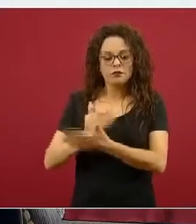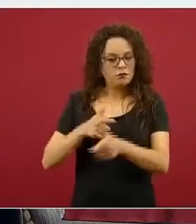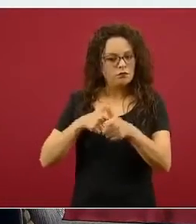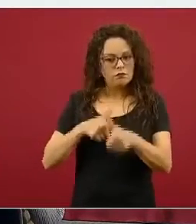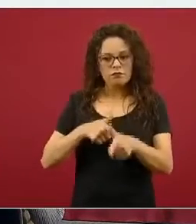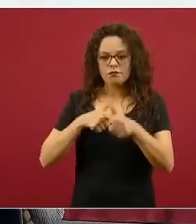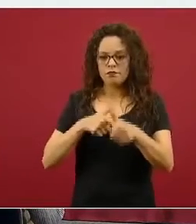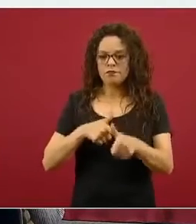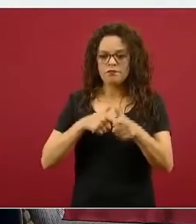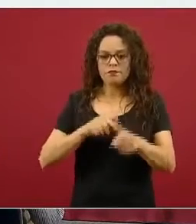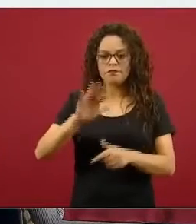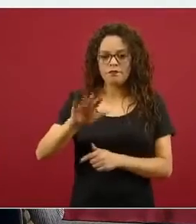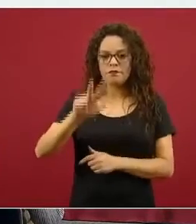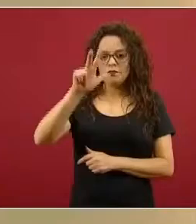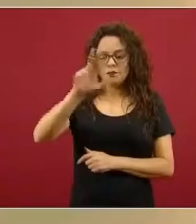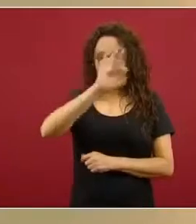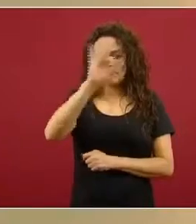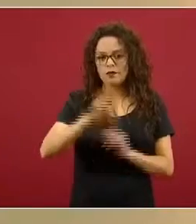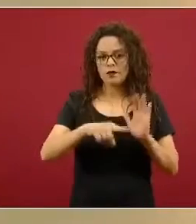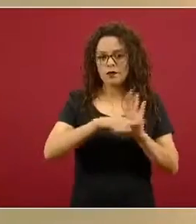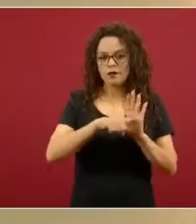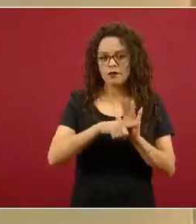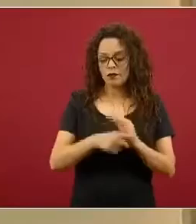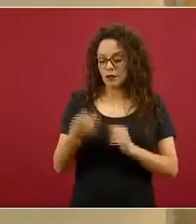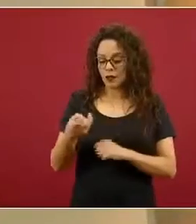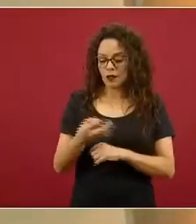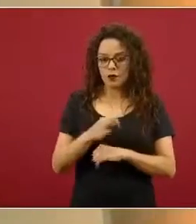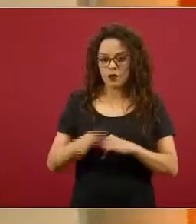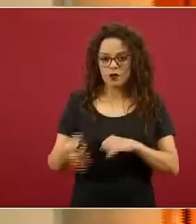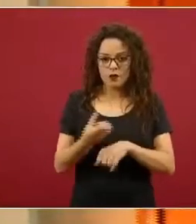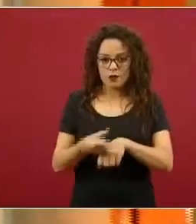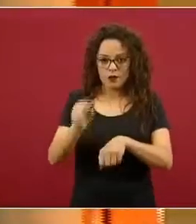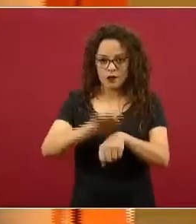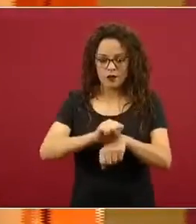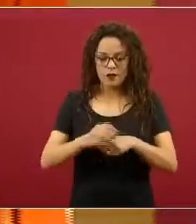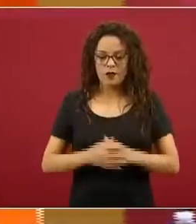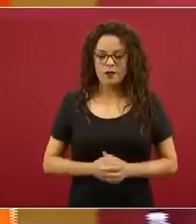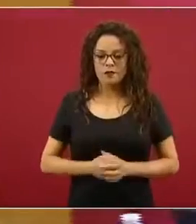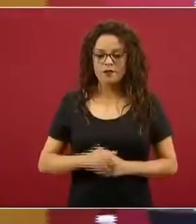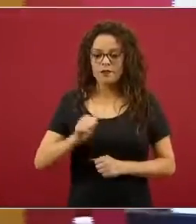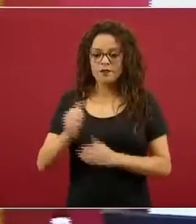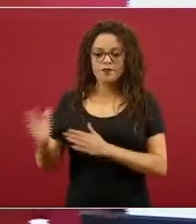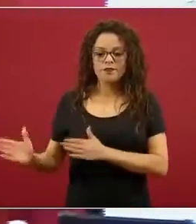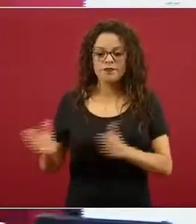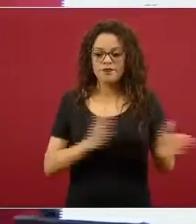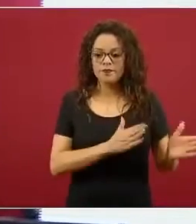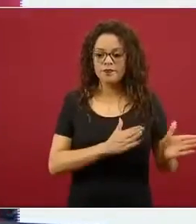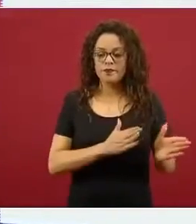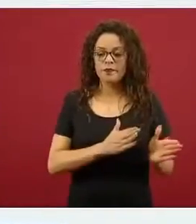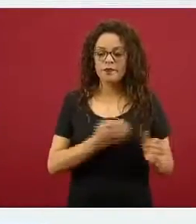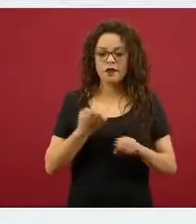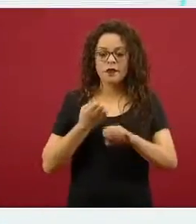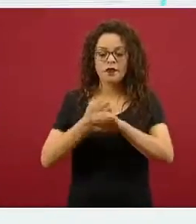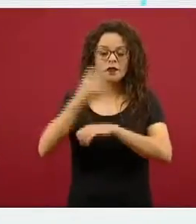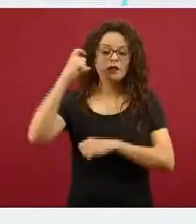menos 58% en la última semana. El estado de Guerrero. El estado de Guerrero